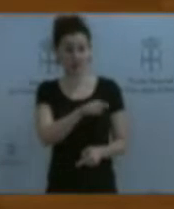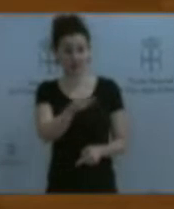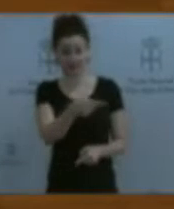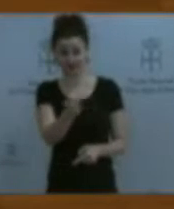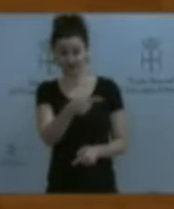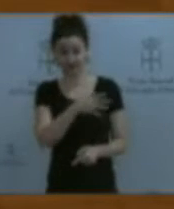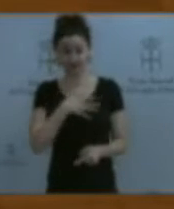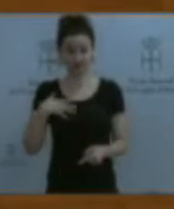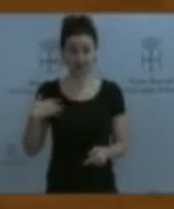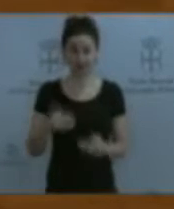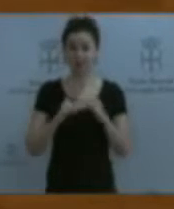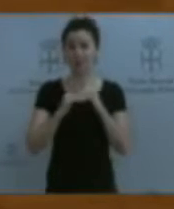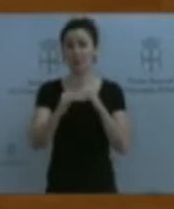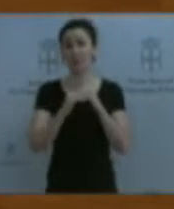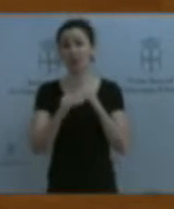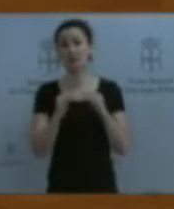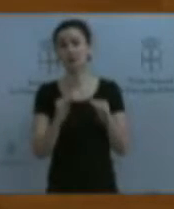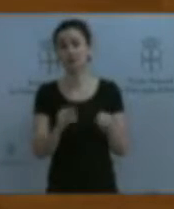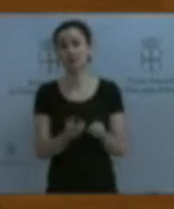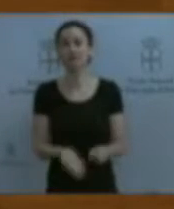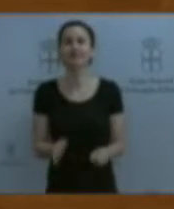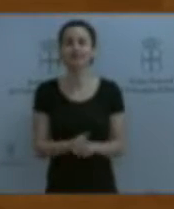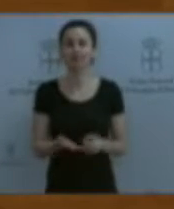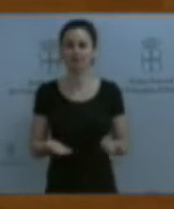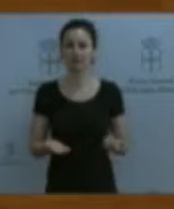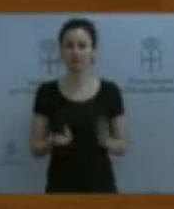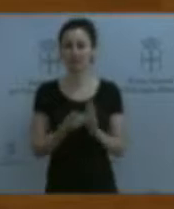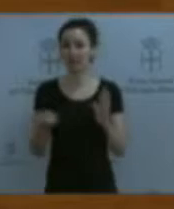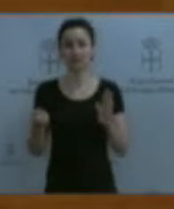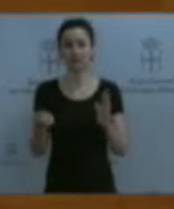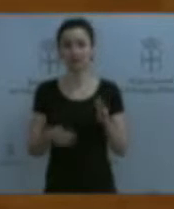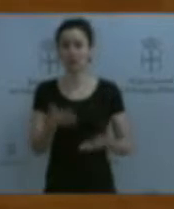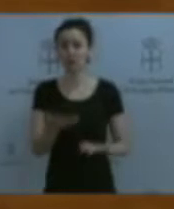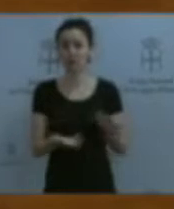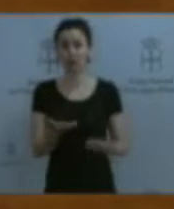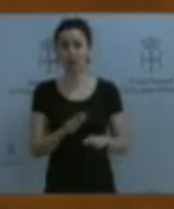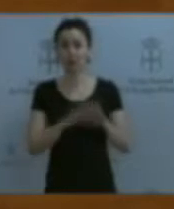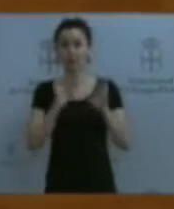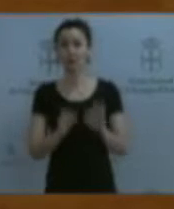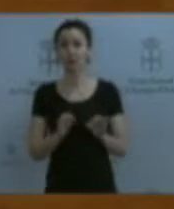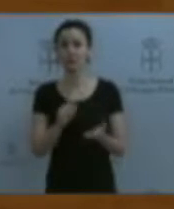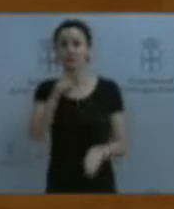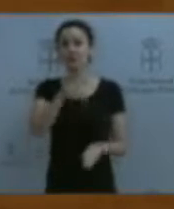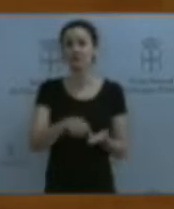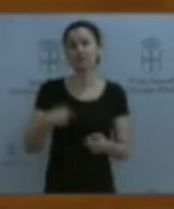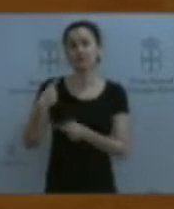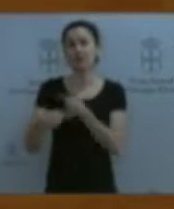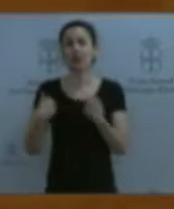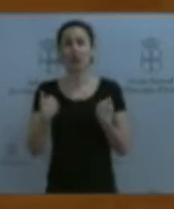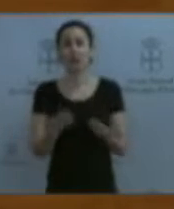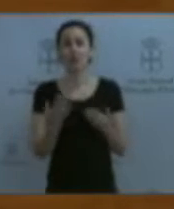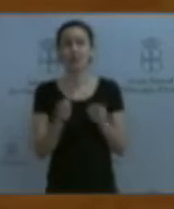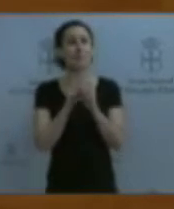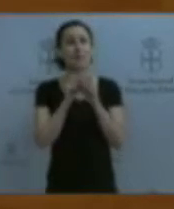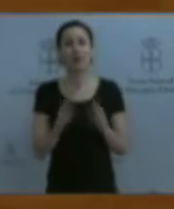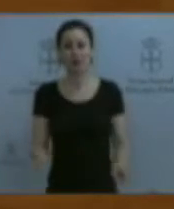su propia estabilidad con un remiendo que no solo no corrige la injusticia que acompaña al impuesto de sucesiones y donaciones, sino que la profundiza, que